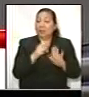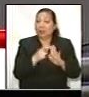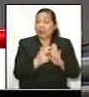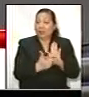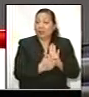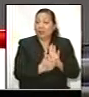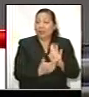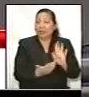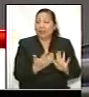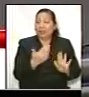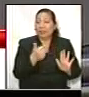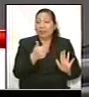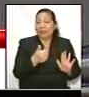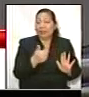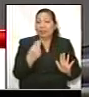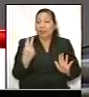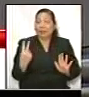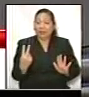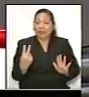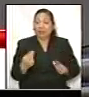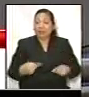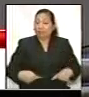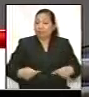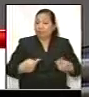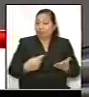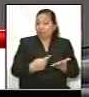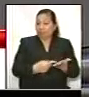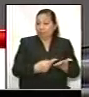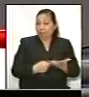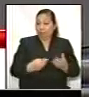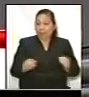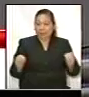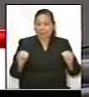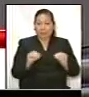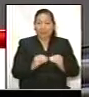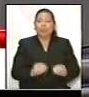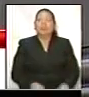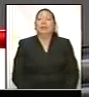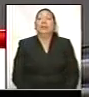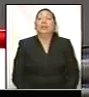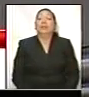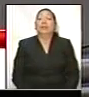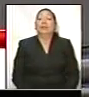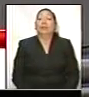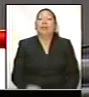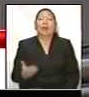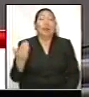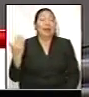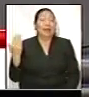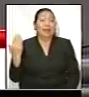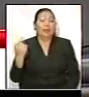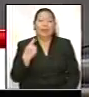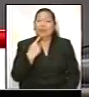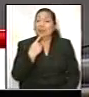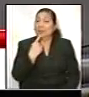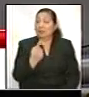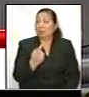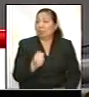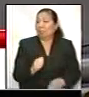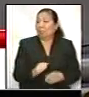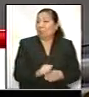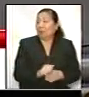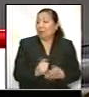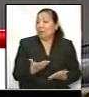ley, el 1567, al debate en este hemiciclo. En aquella oportunidad,